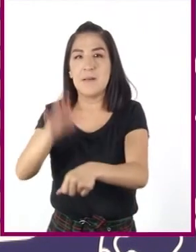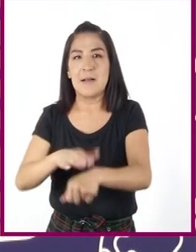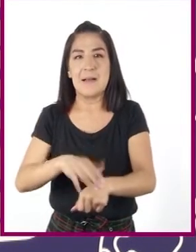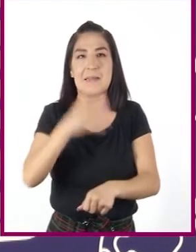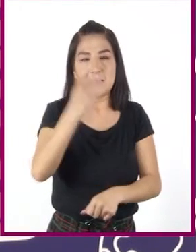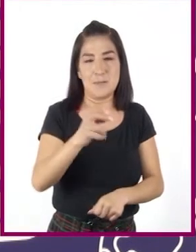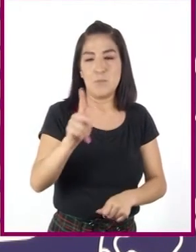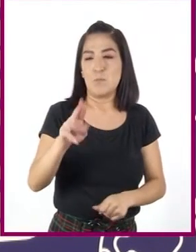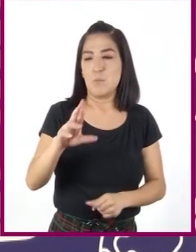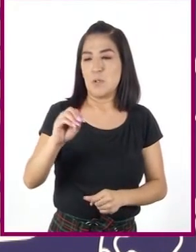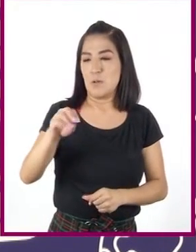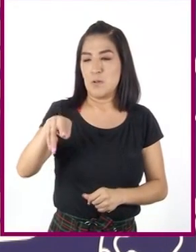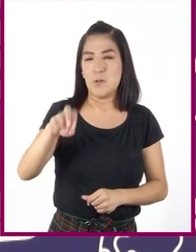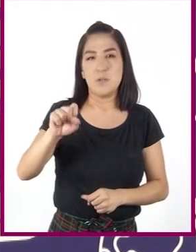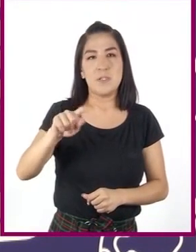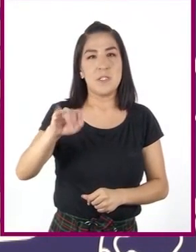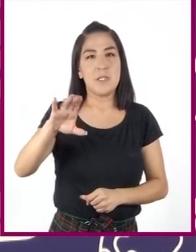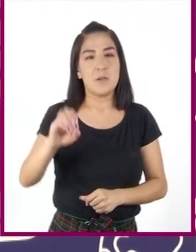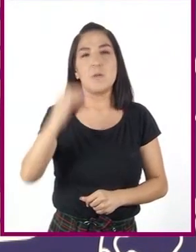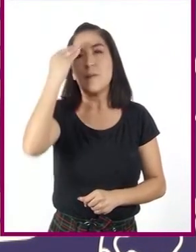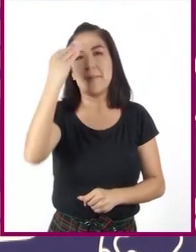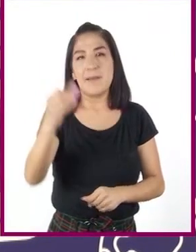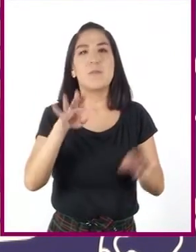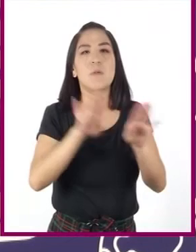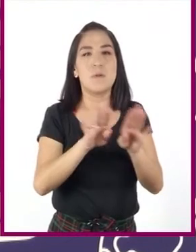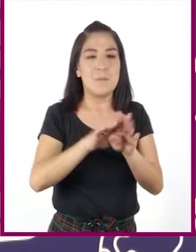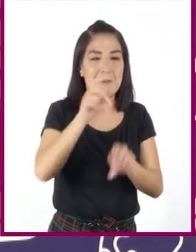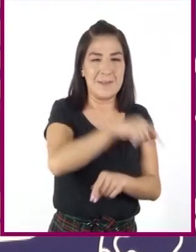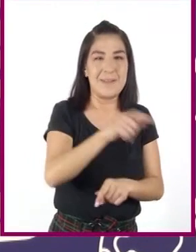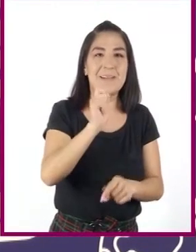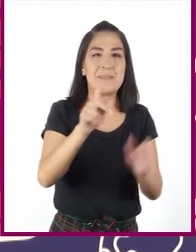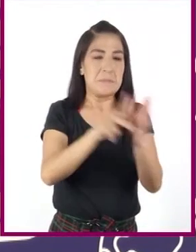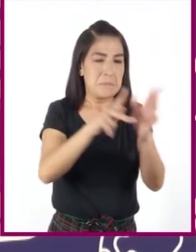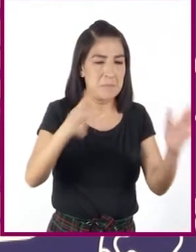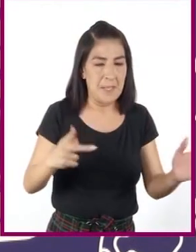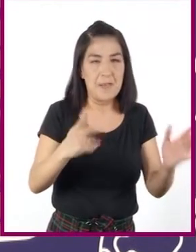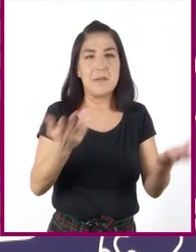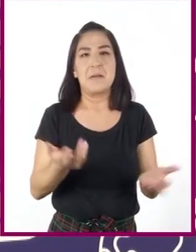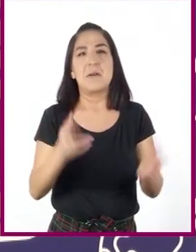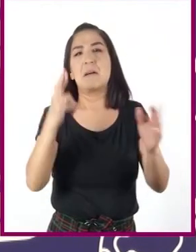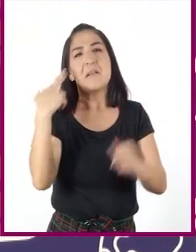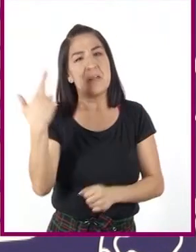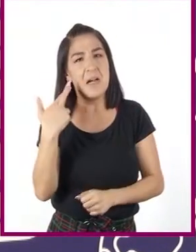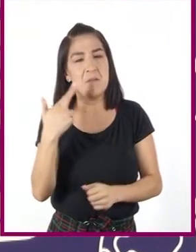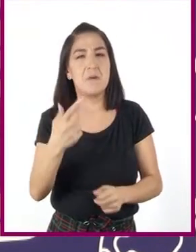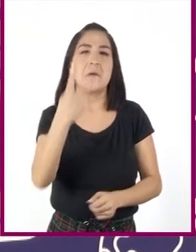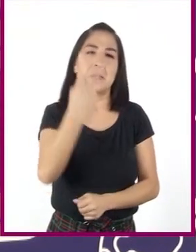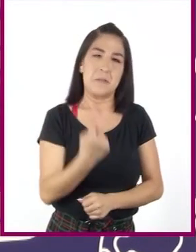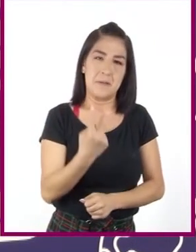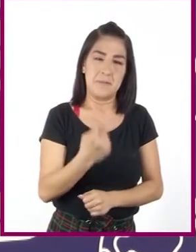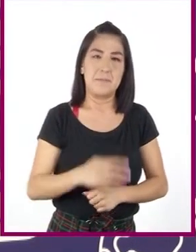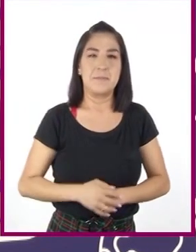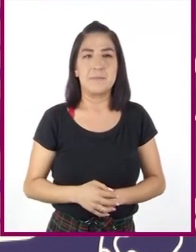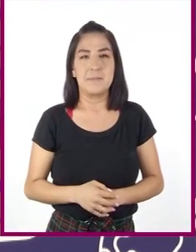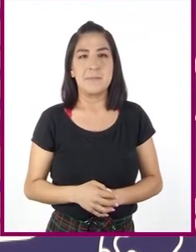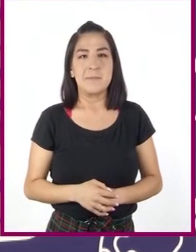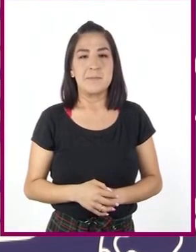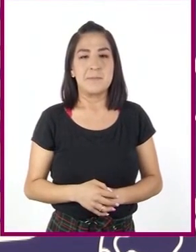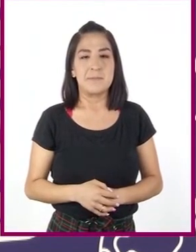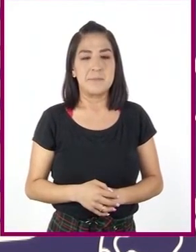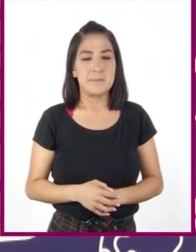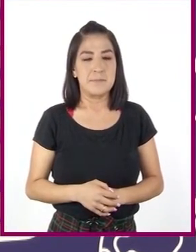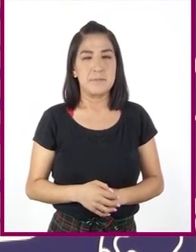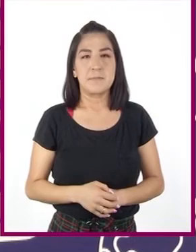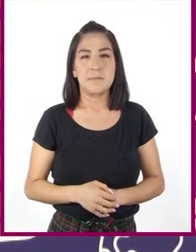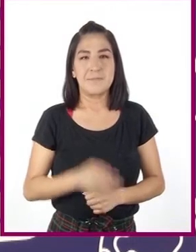pronóstico del tiempo que se presenta en el periódico, la radio o la televisión.